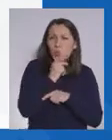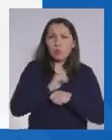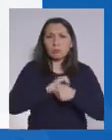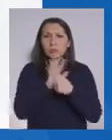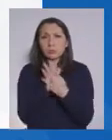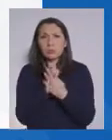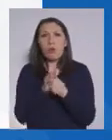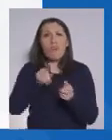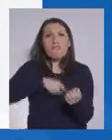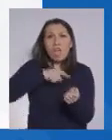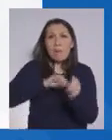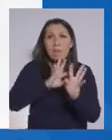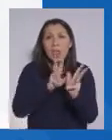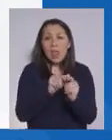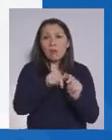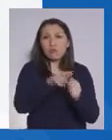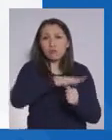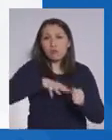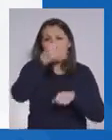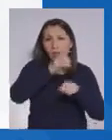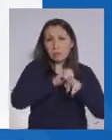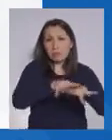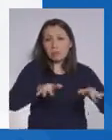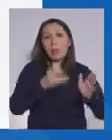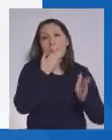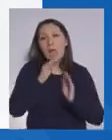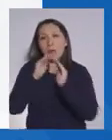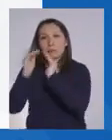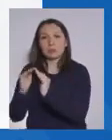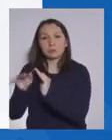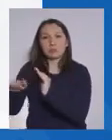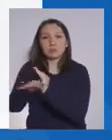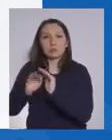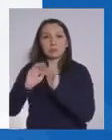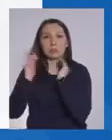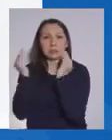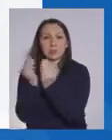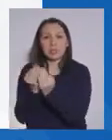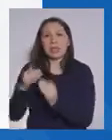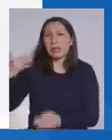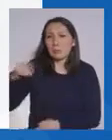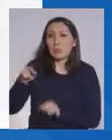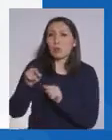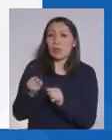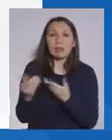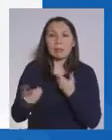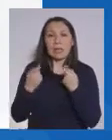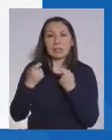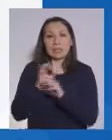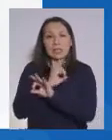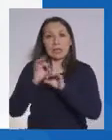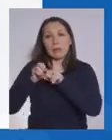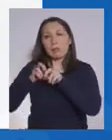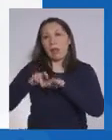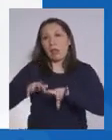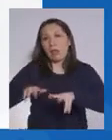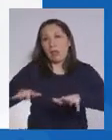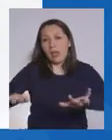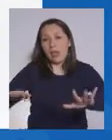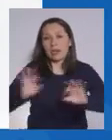clúster familiares de esa manera es una de las medidas uno de los pilares más importantes para evitar y disminuir